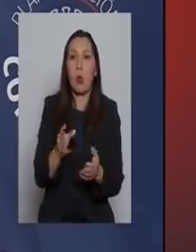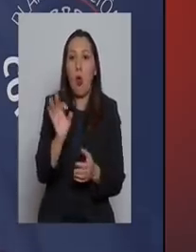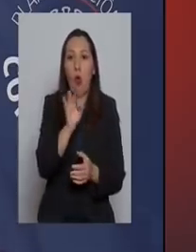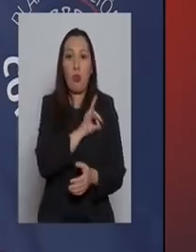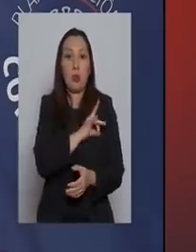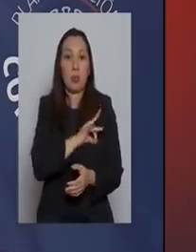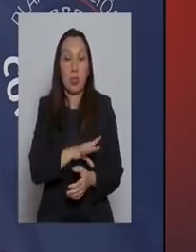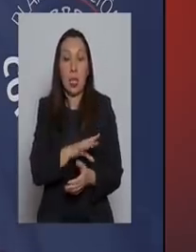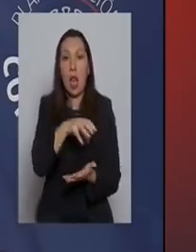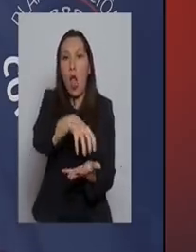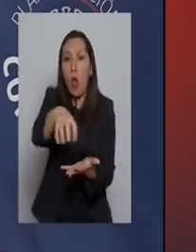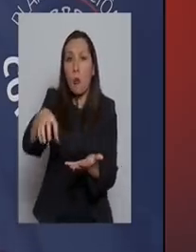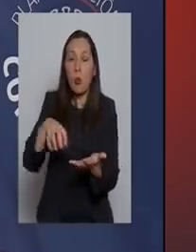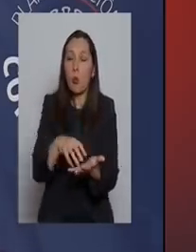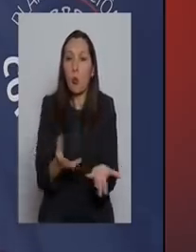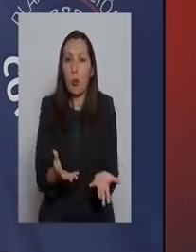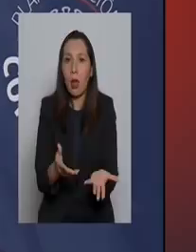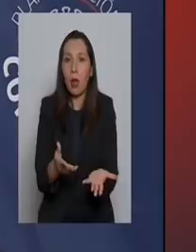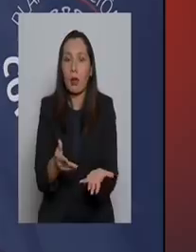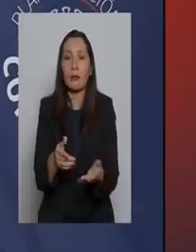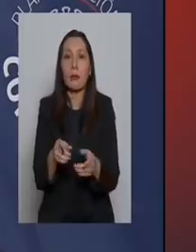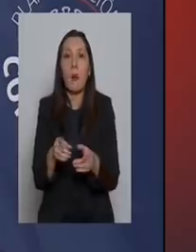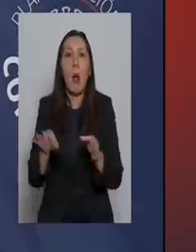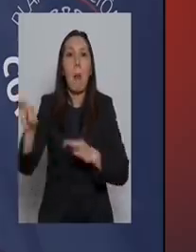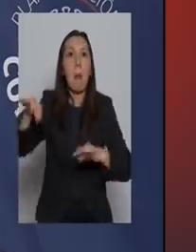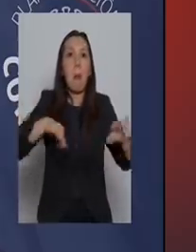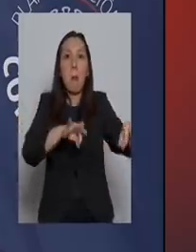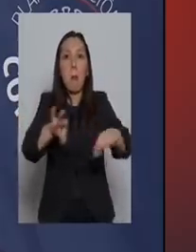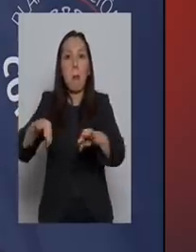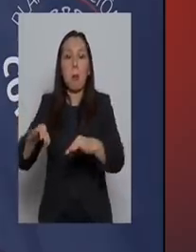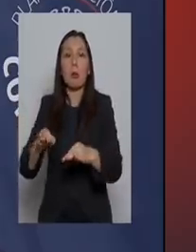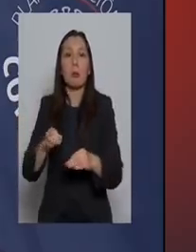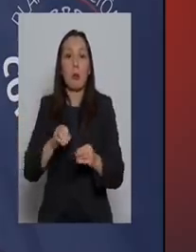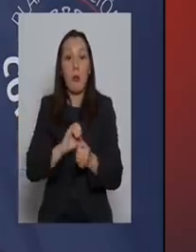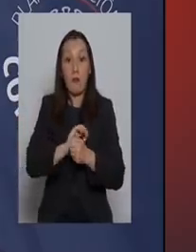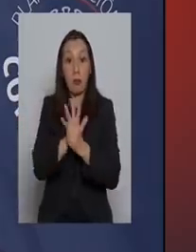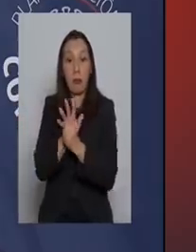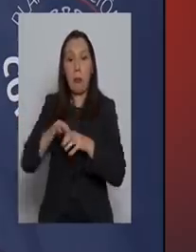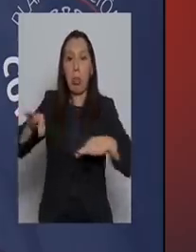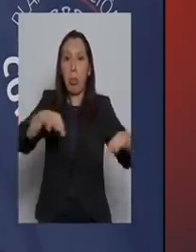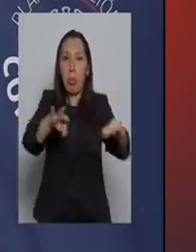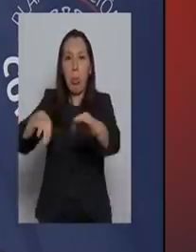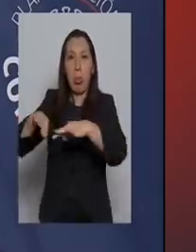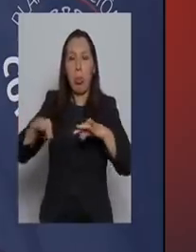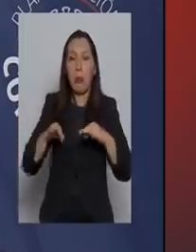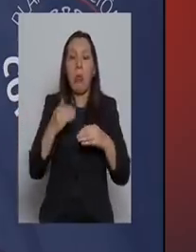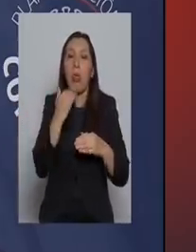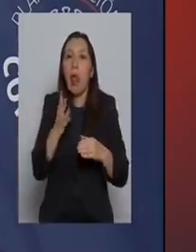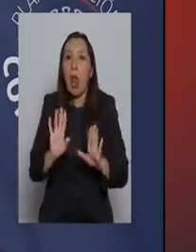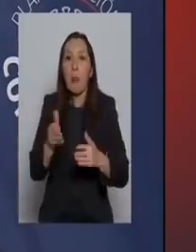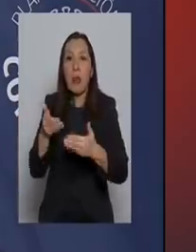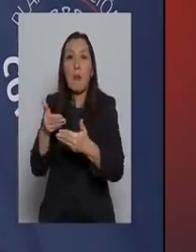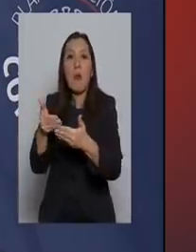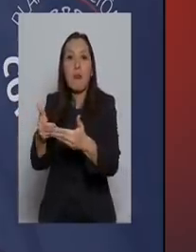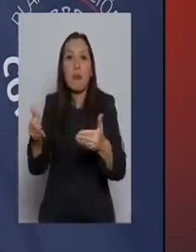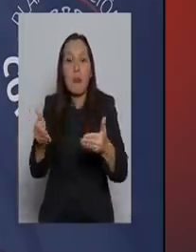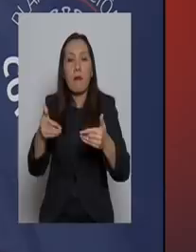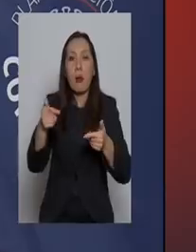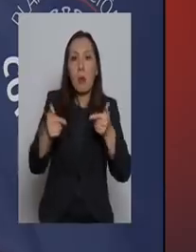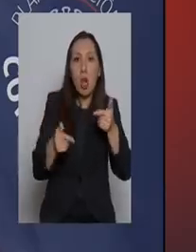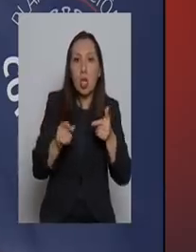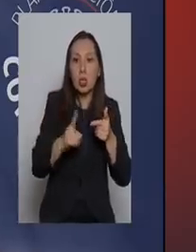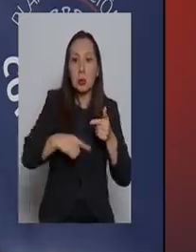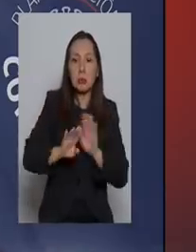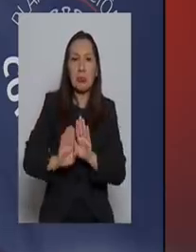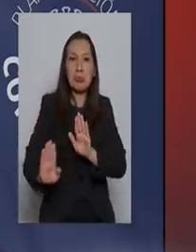de Chile en comunas. Y en ese contexto se mueve independiente de las barreras políticas que